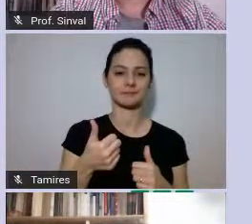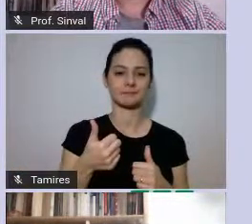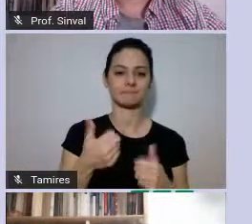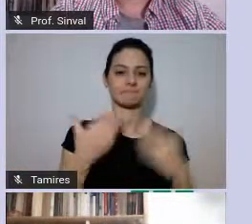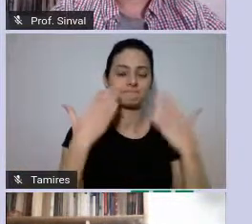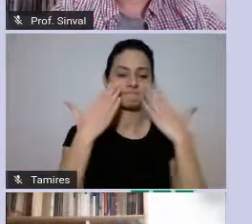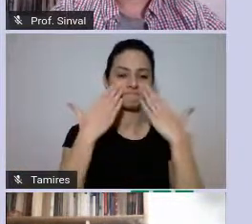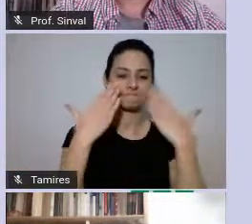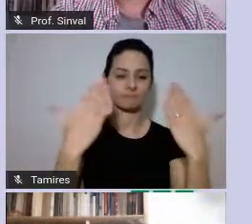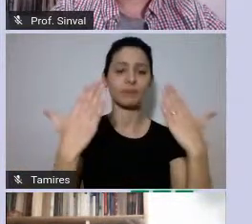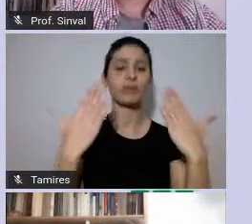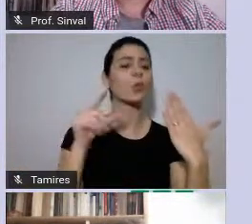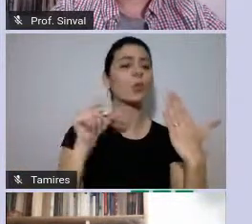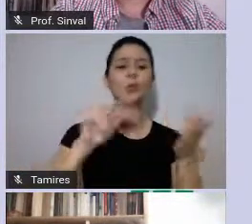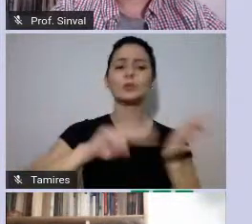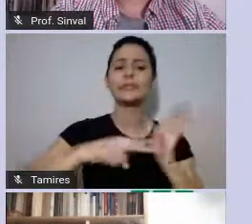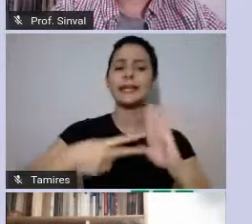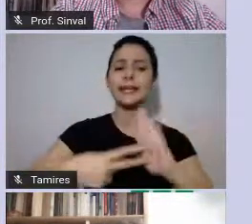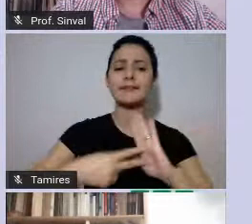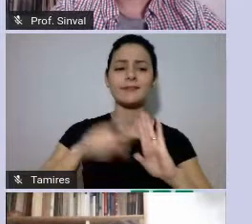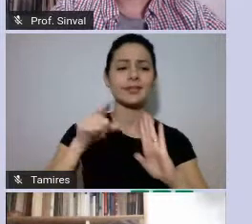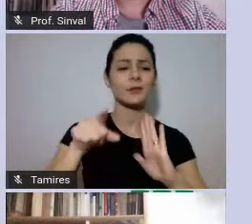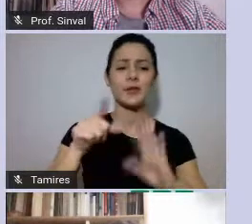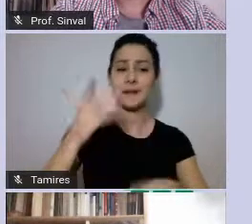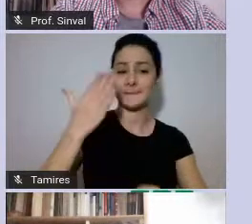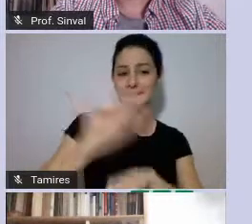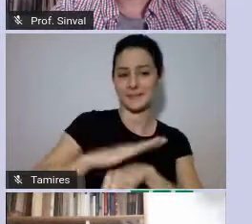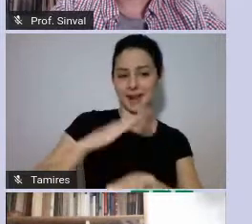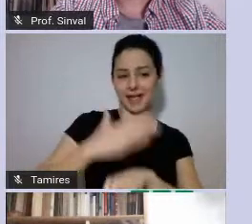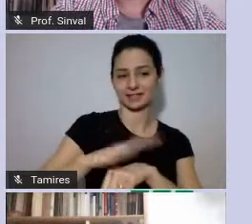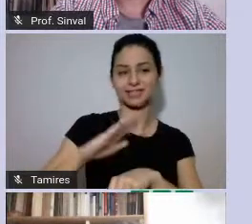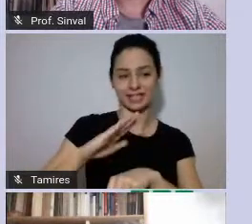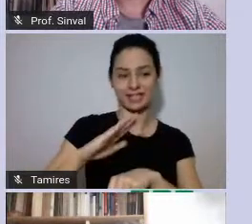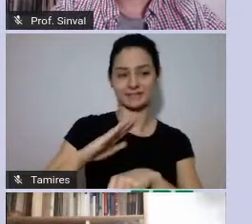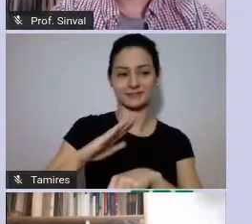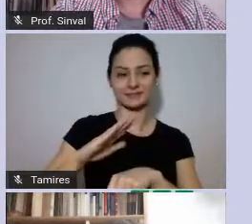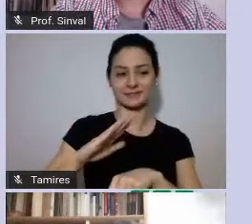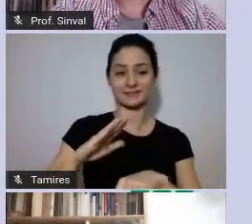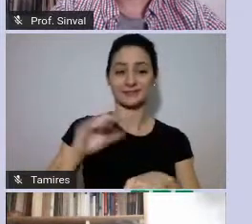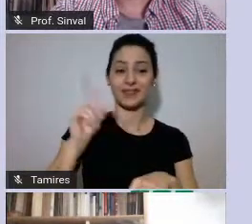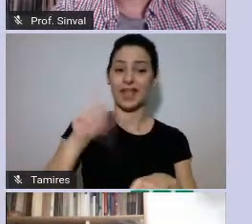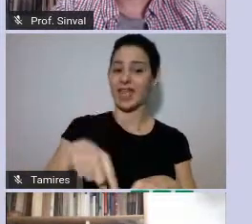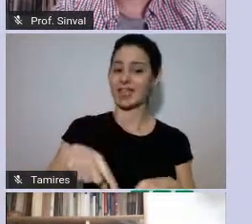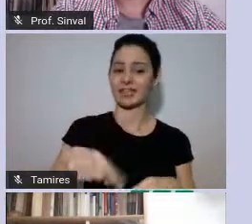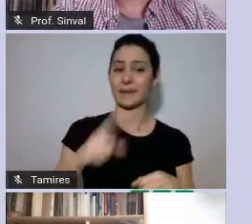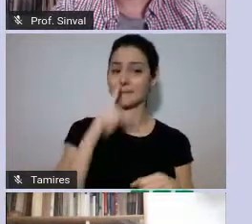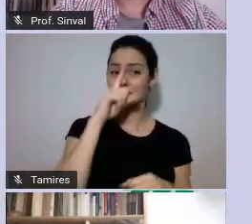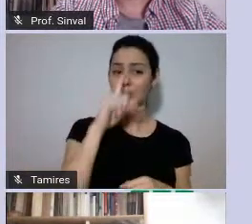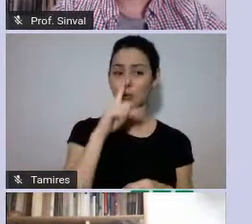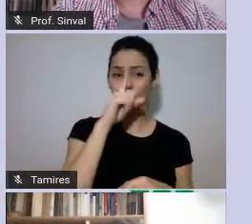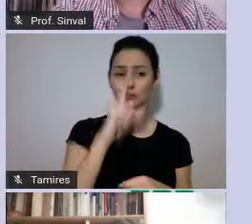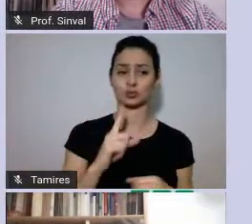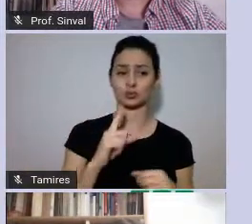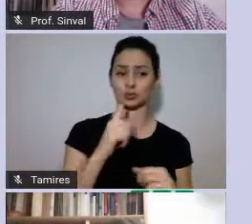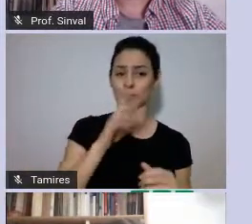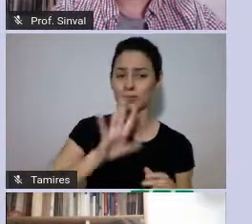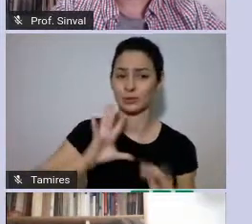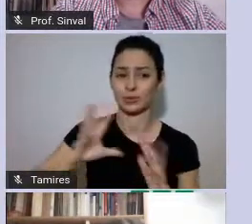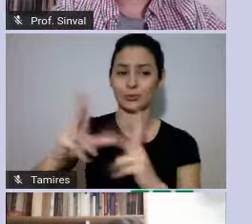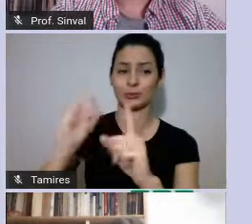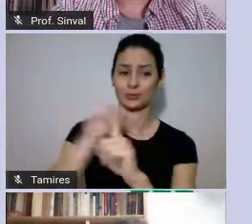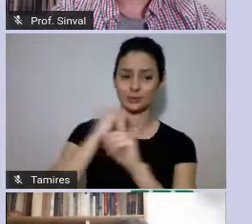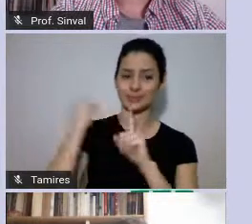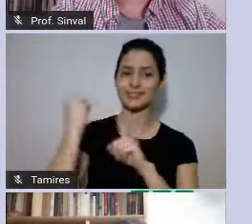se refiere a las prácticas que se consideran moralmente peligrosas para el resto de la sociedad,